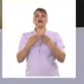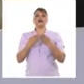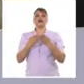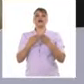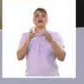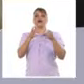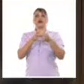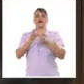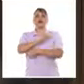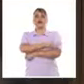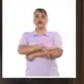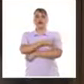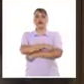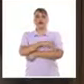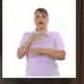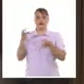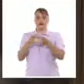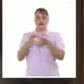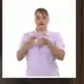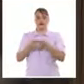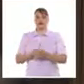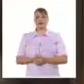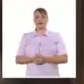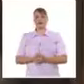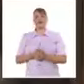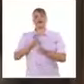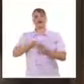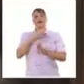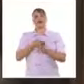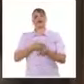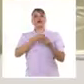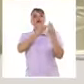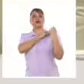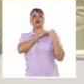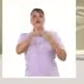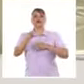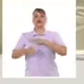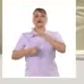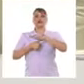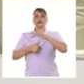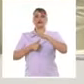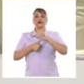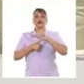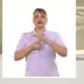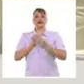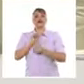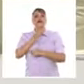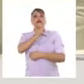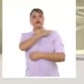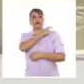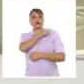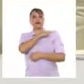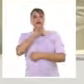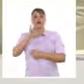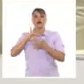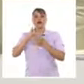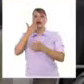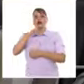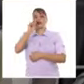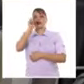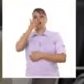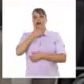del movimiento. Inmediatamente luego de asumir la presidencia del MNOAL, el mandatario de Uganda, Yoweri